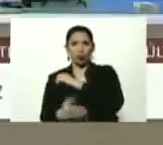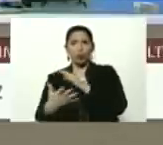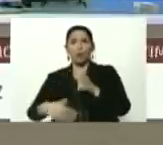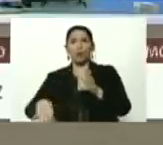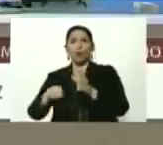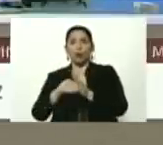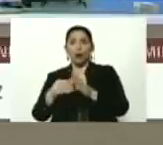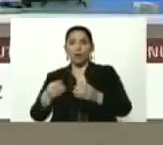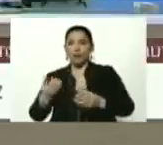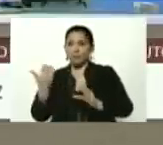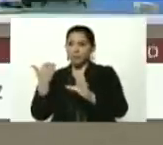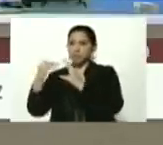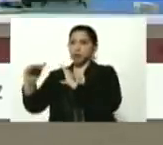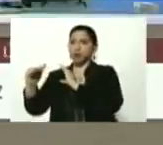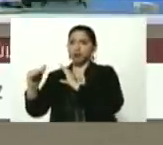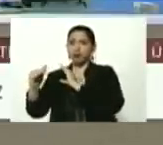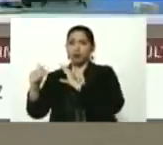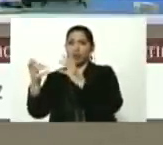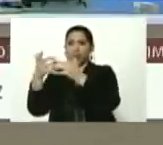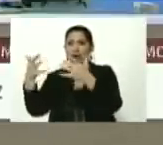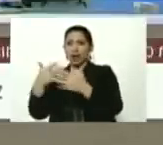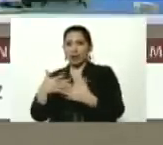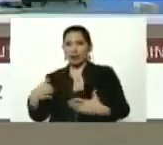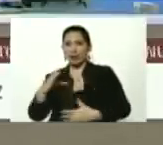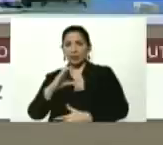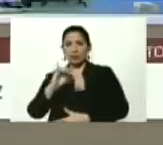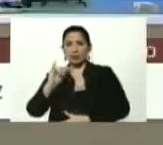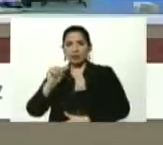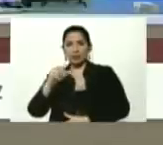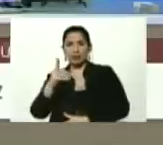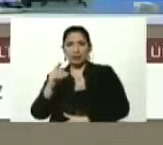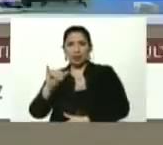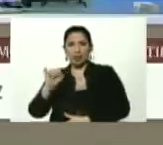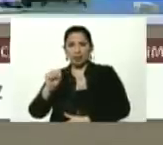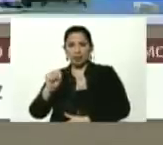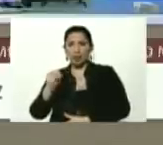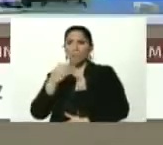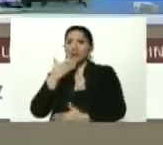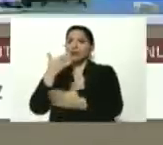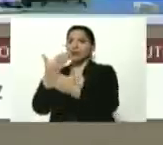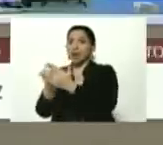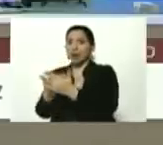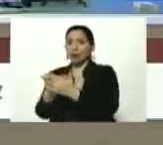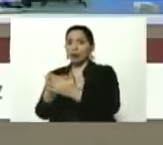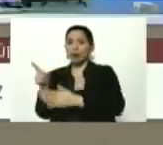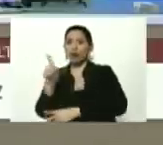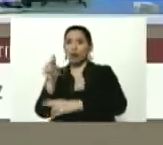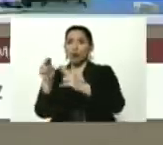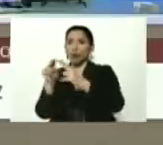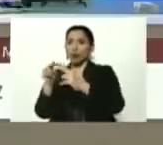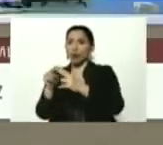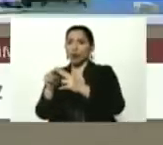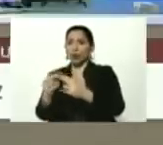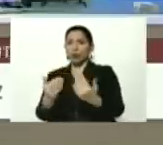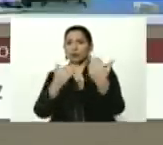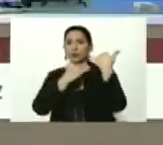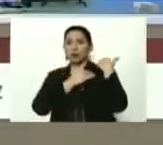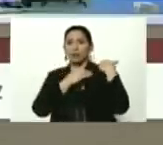enviar una carta a la CIADI pidiendo que se desconozca al representante